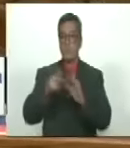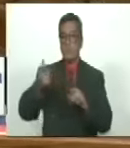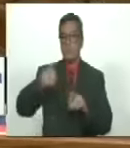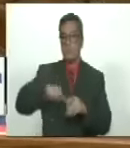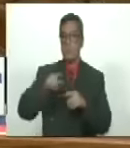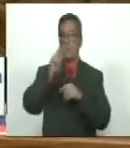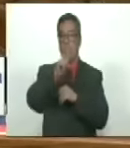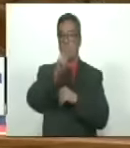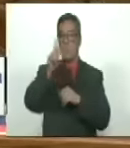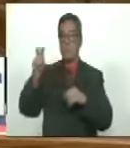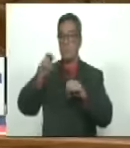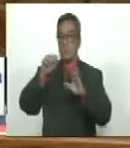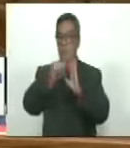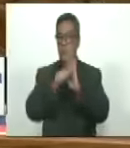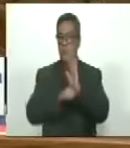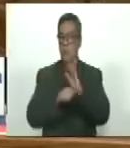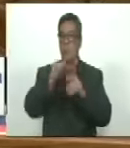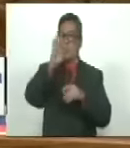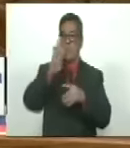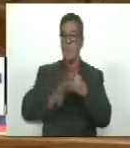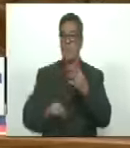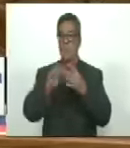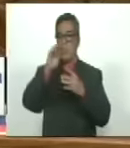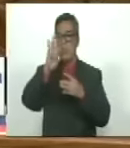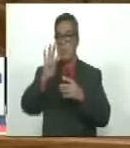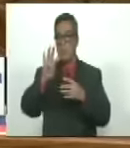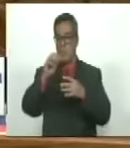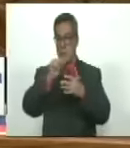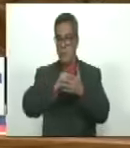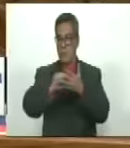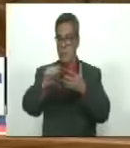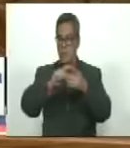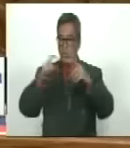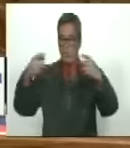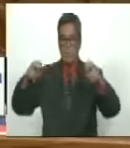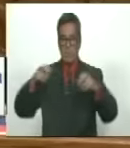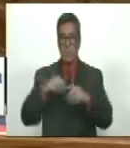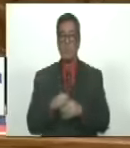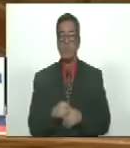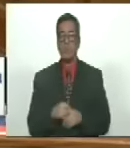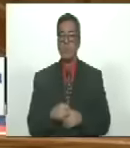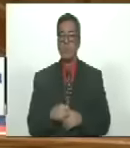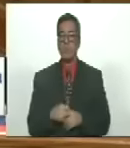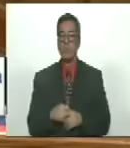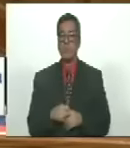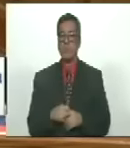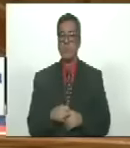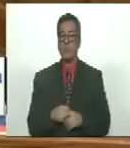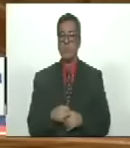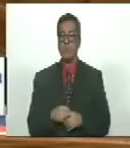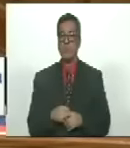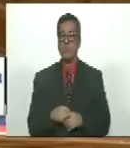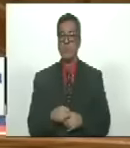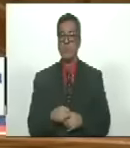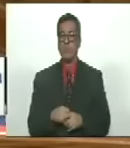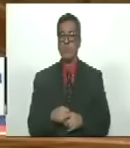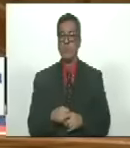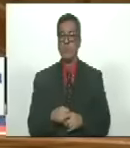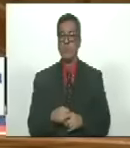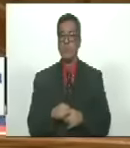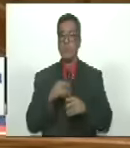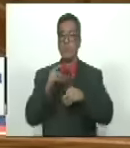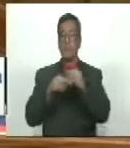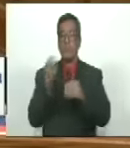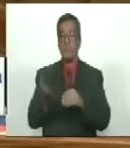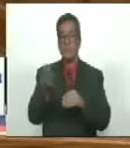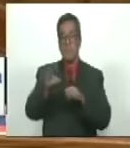con 22 artículos, 4 capítulos, 4 disposiciones transitorias. ¿Qué